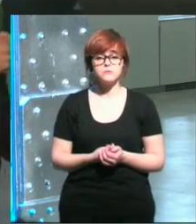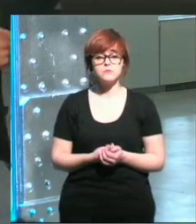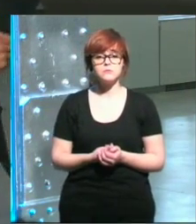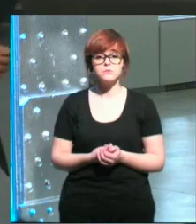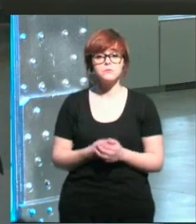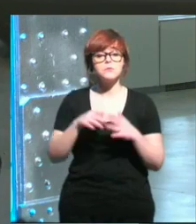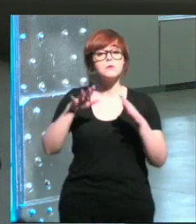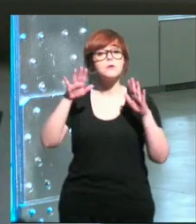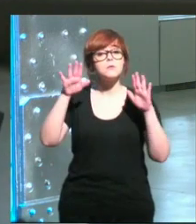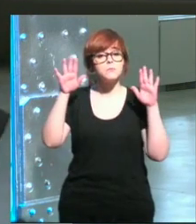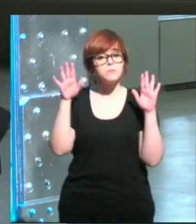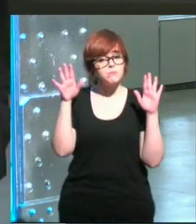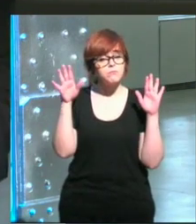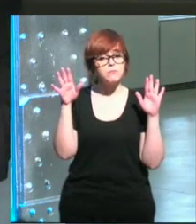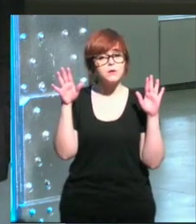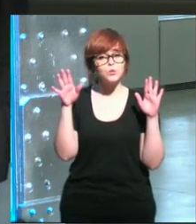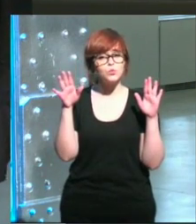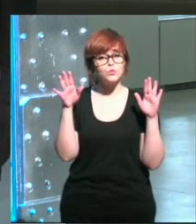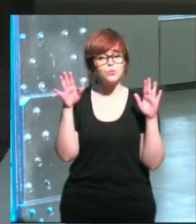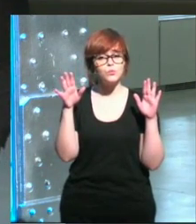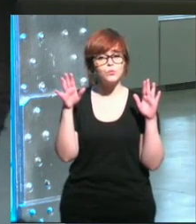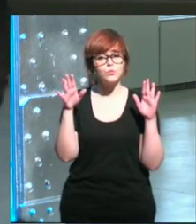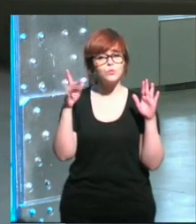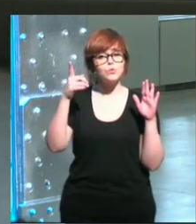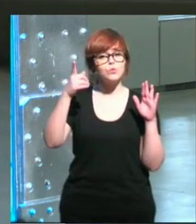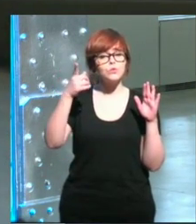Sin embargo, no todos pensamos.